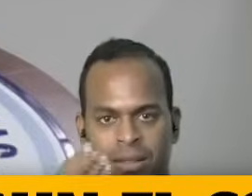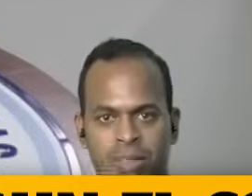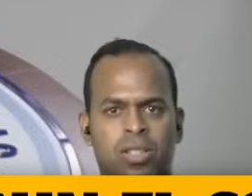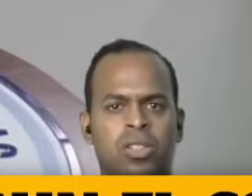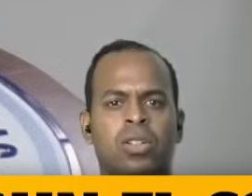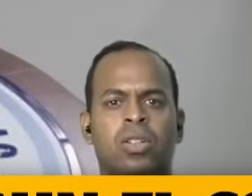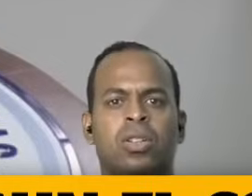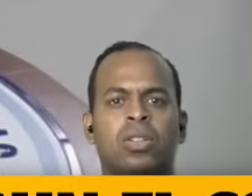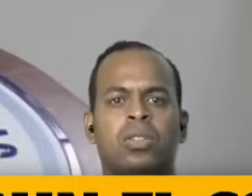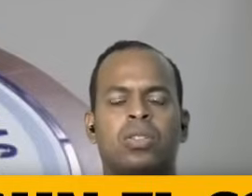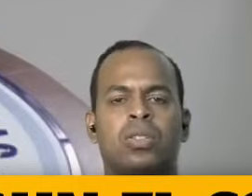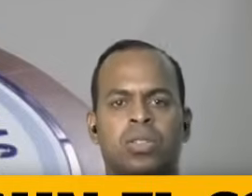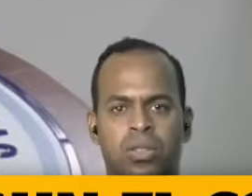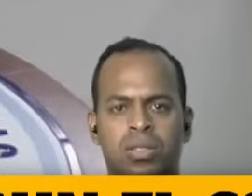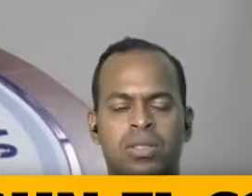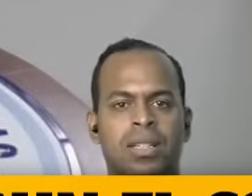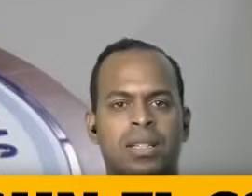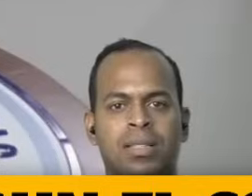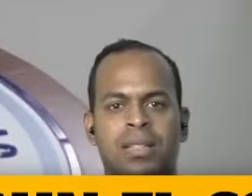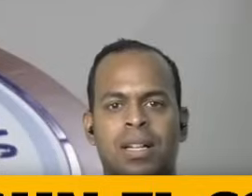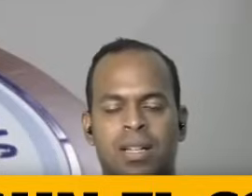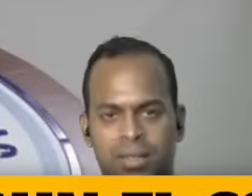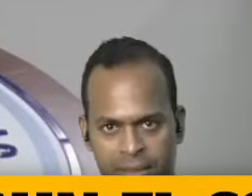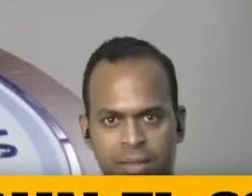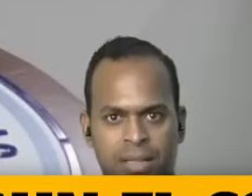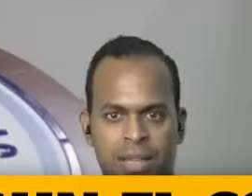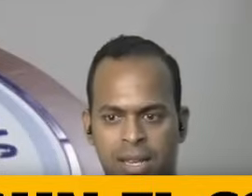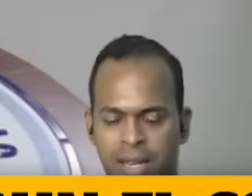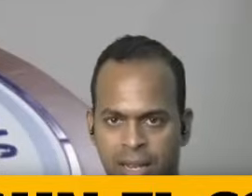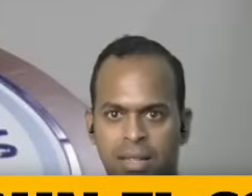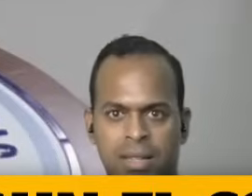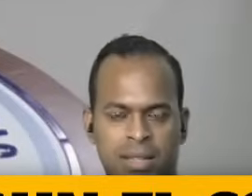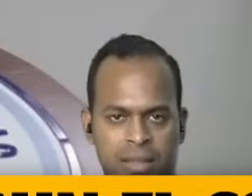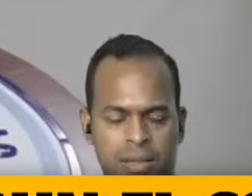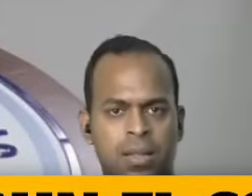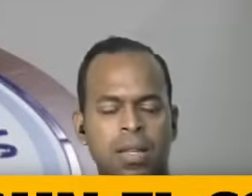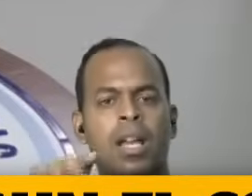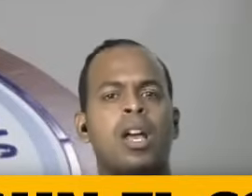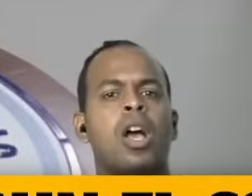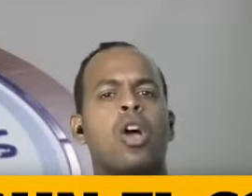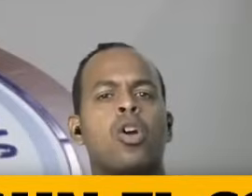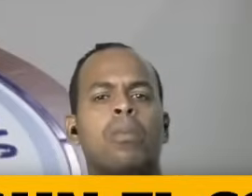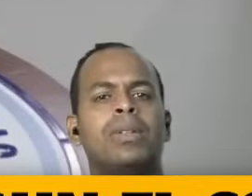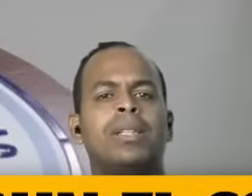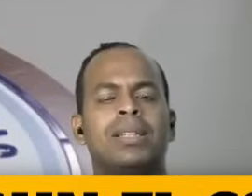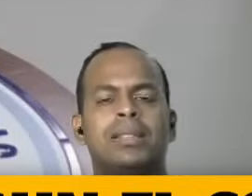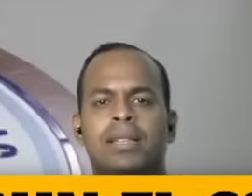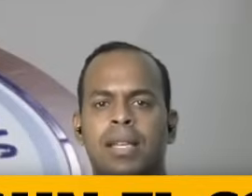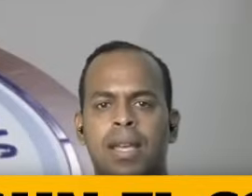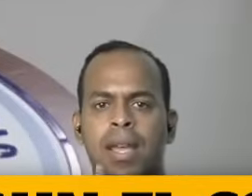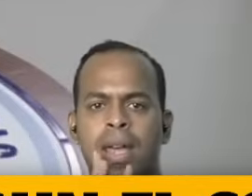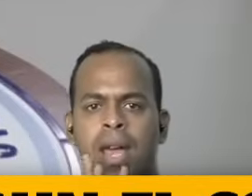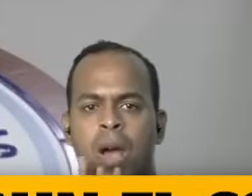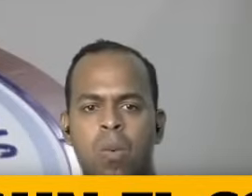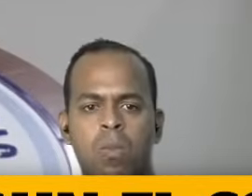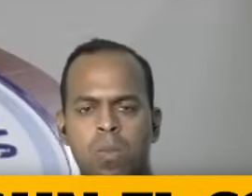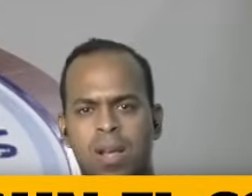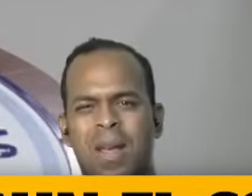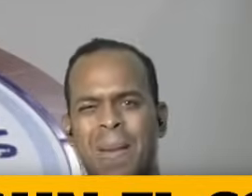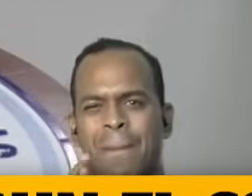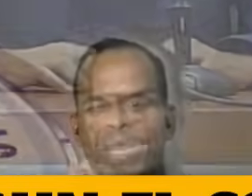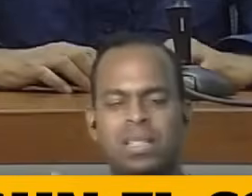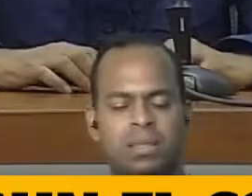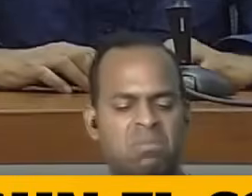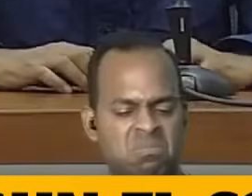EN Televisión y quisiera saber si hay alguien del Comité de Presas que pueda decir cómo están los niveles en este momento.